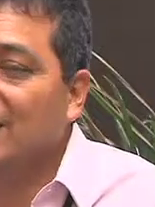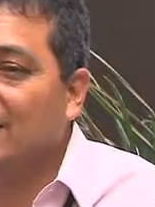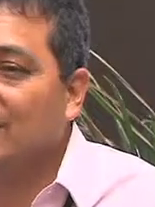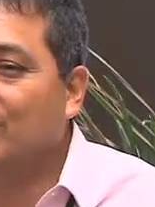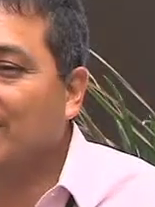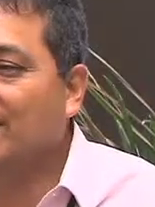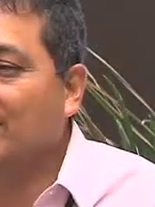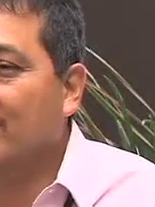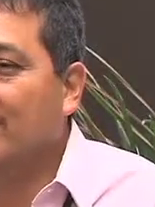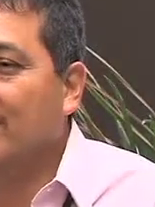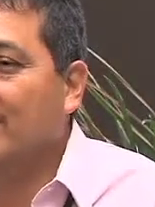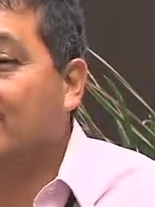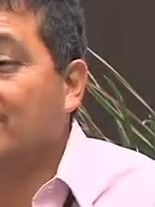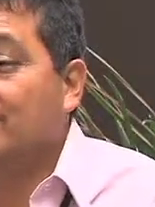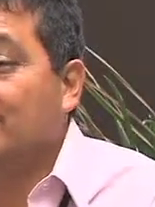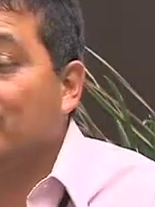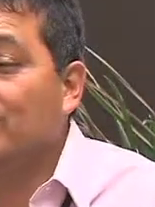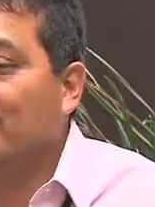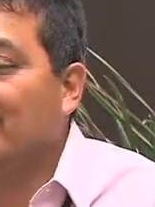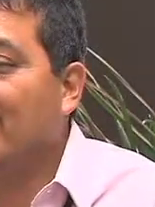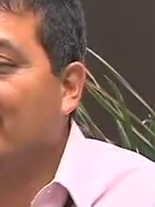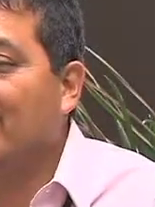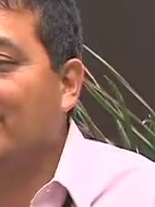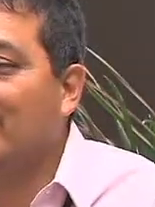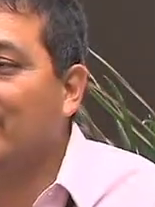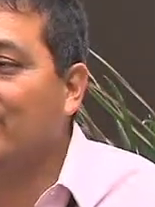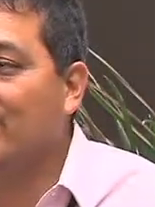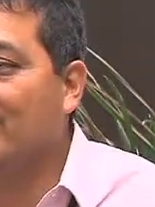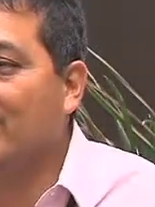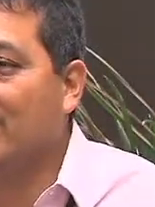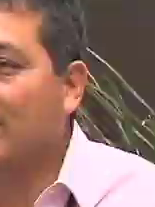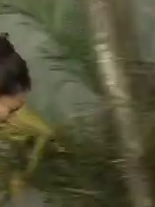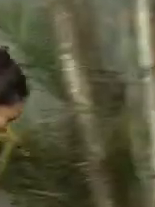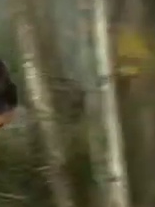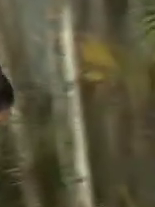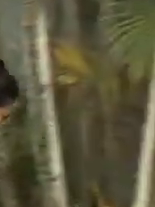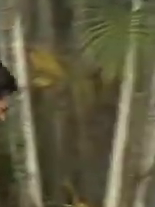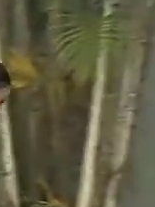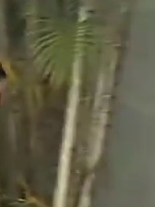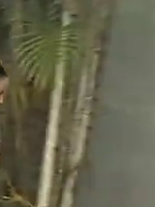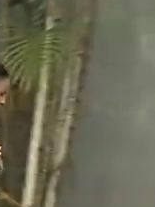Discapacidad. Si lo hace, esto funcionaría y caminaría muy rápido.